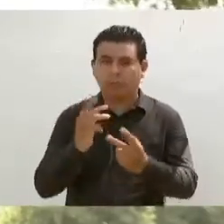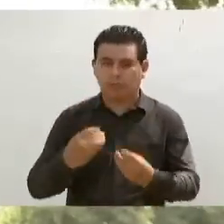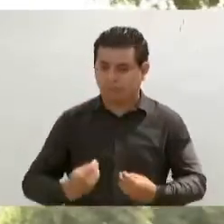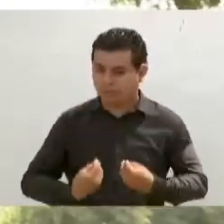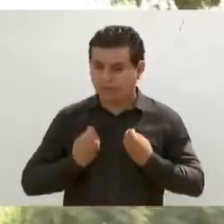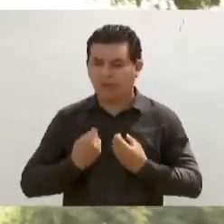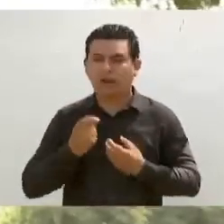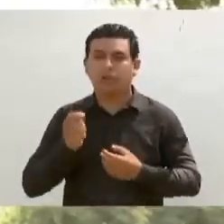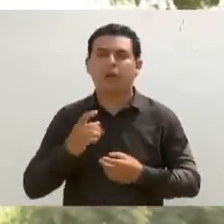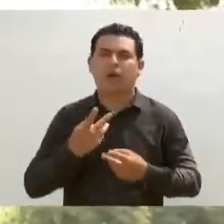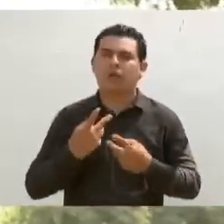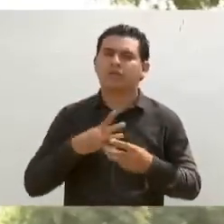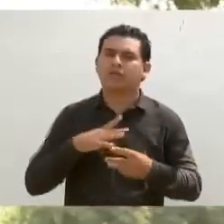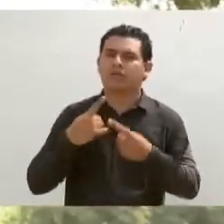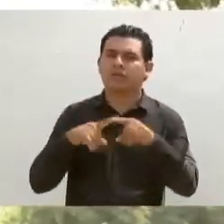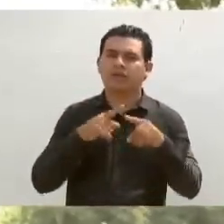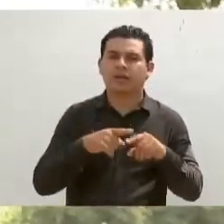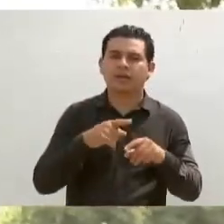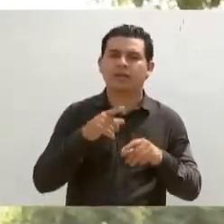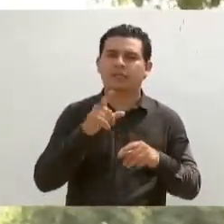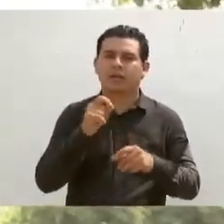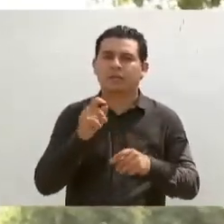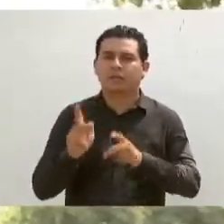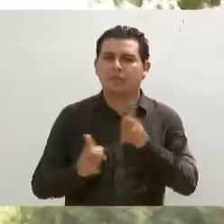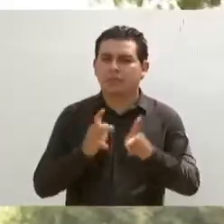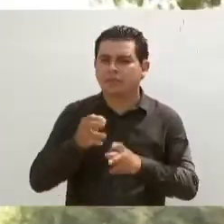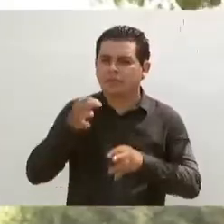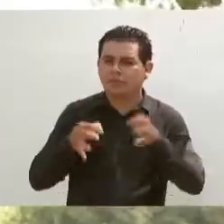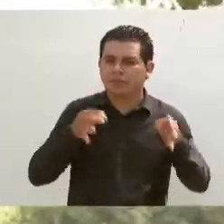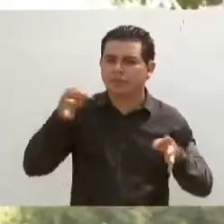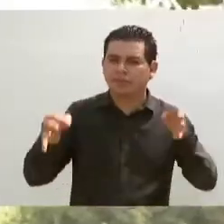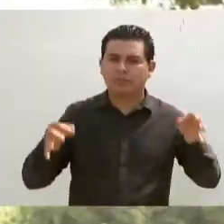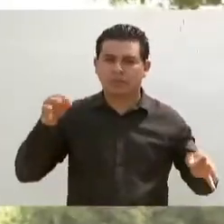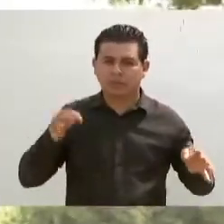país, que tenemos